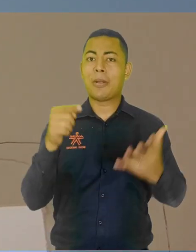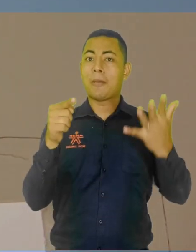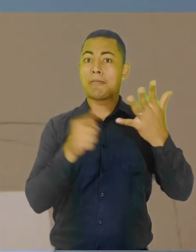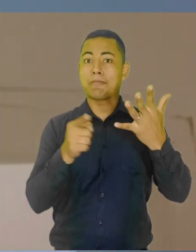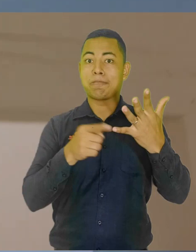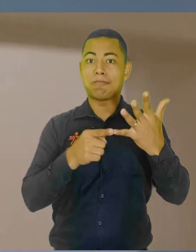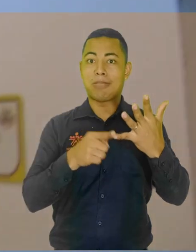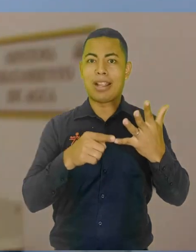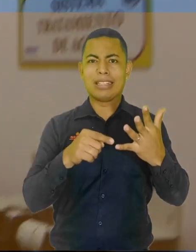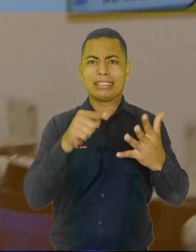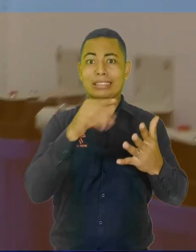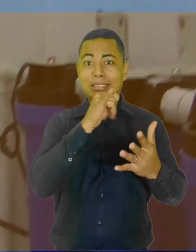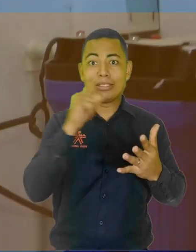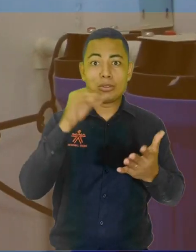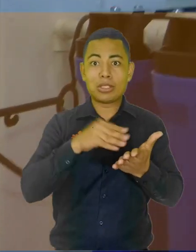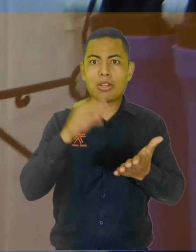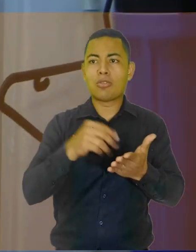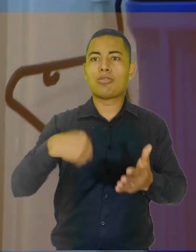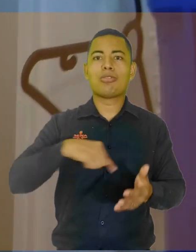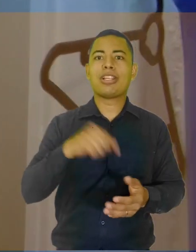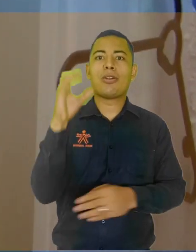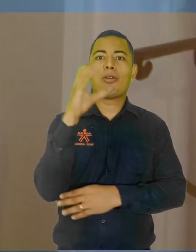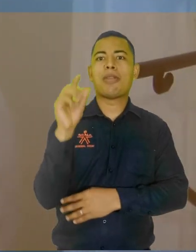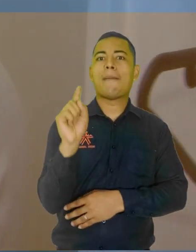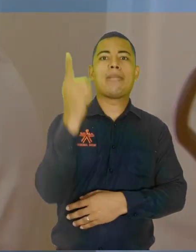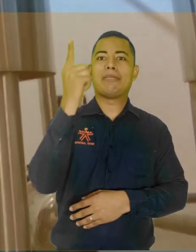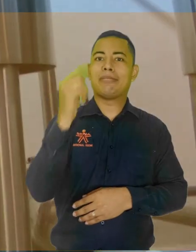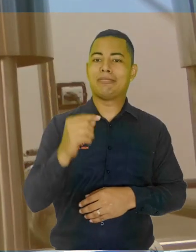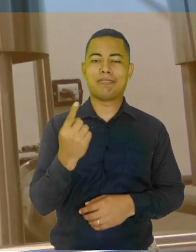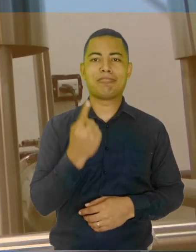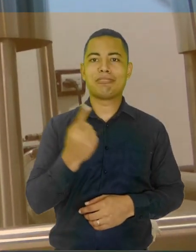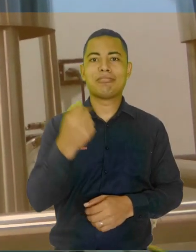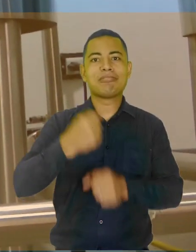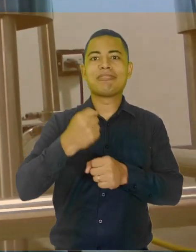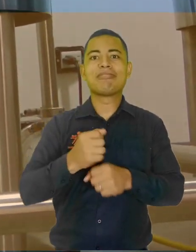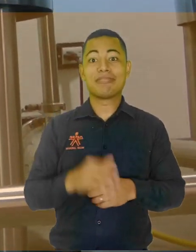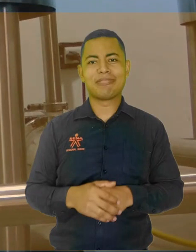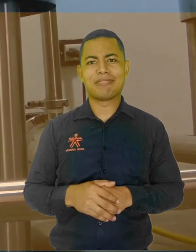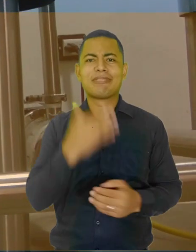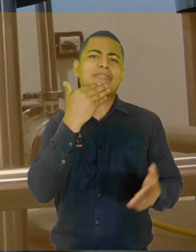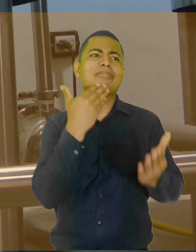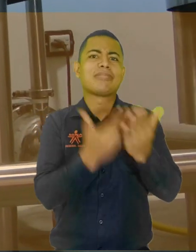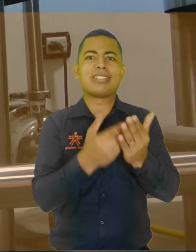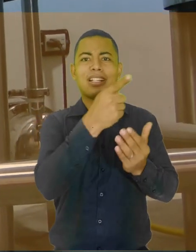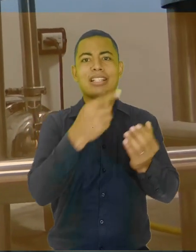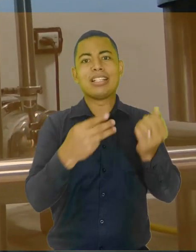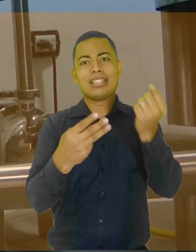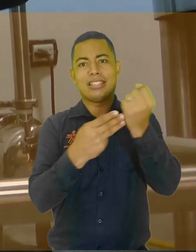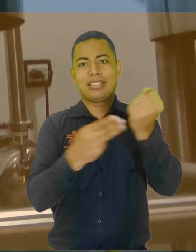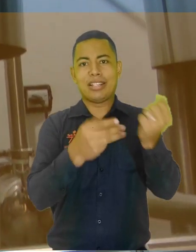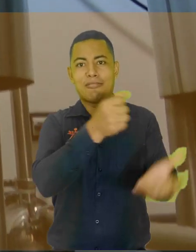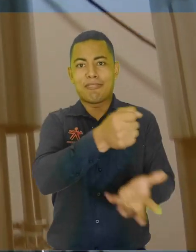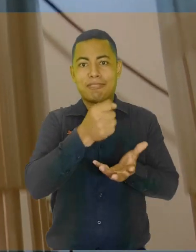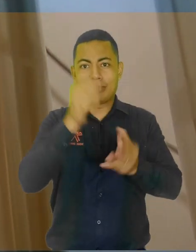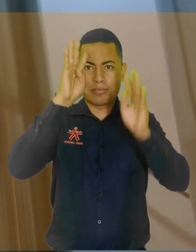de almidón de yuca somos los pioneros, los únicos en Colombia que la estamos trabajando hasta el momento. Queremos darle la gracia al Fondo Emprender del Sena porque nos ha